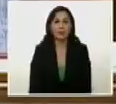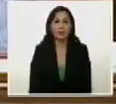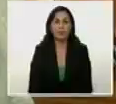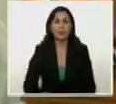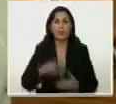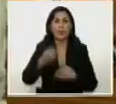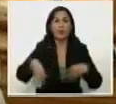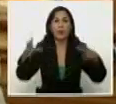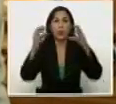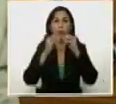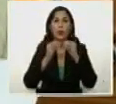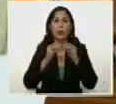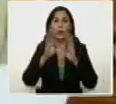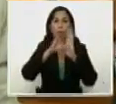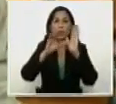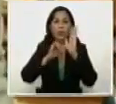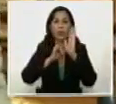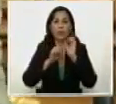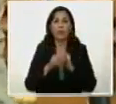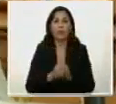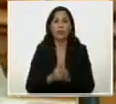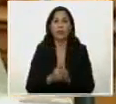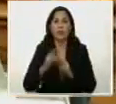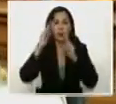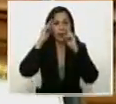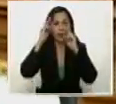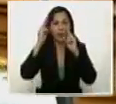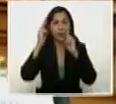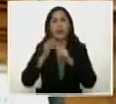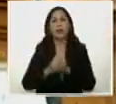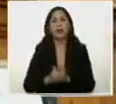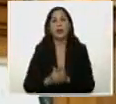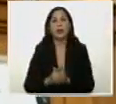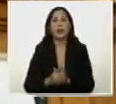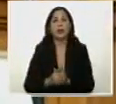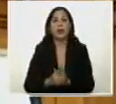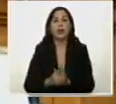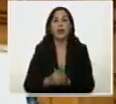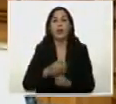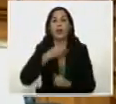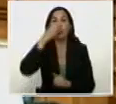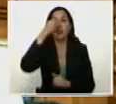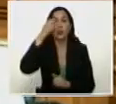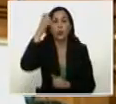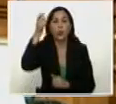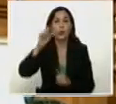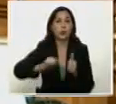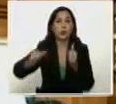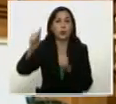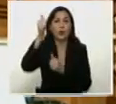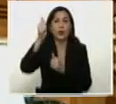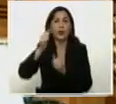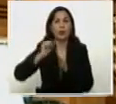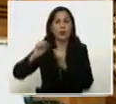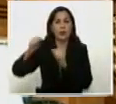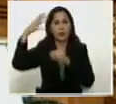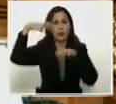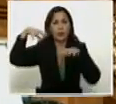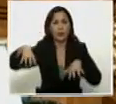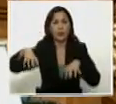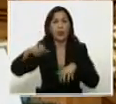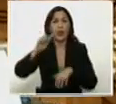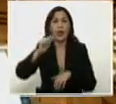Proyecto de acuerdo constituyente en homenaje al cantor del pueblo soberano y antiimperialista,